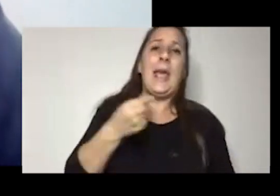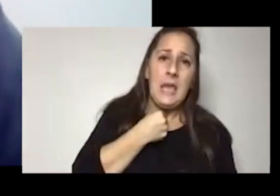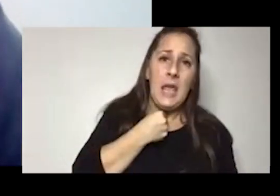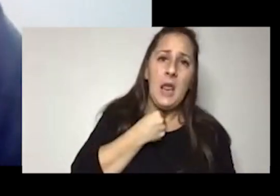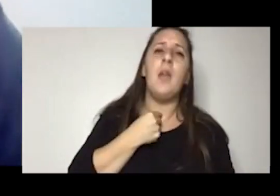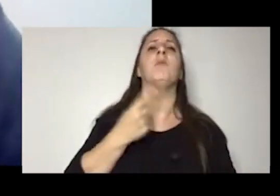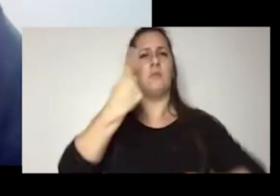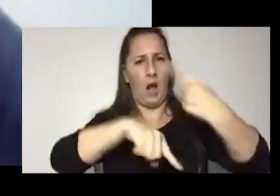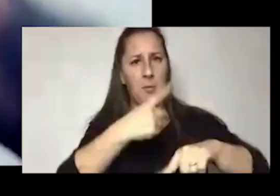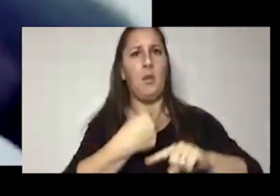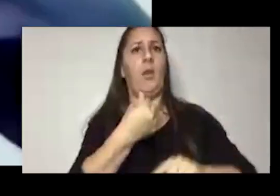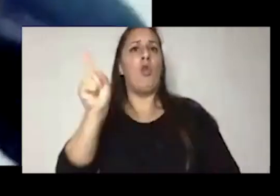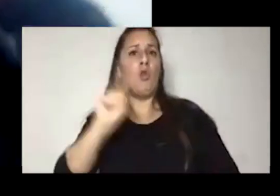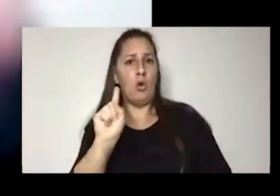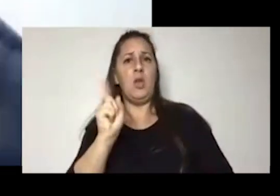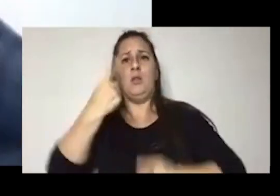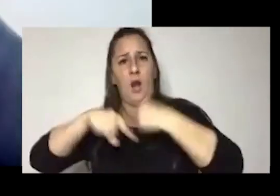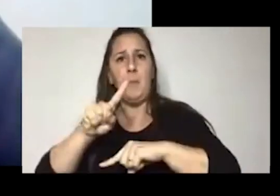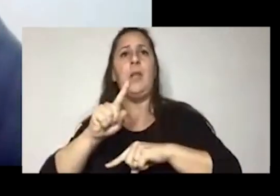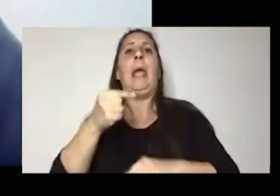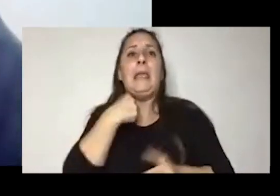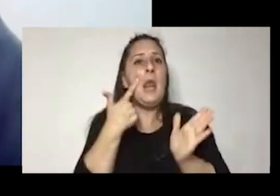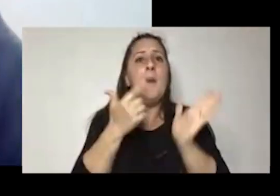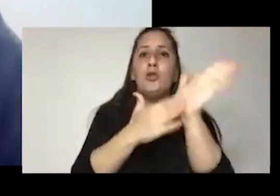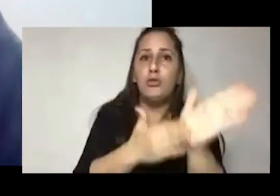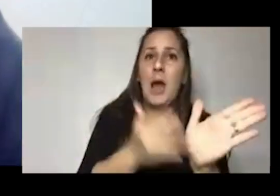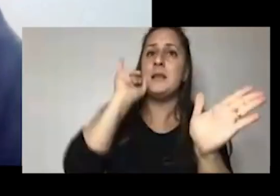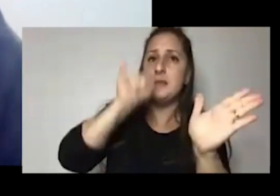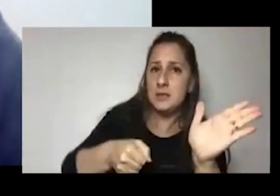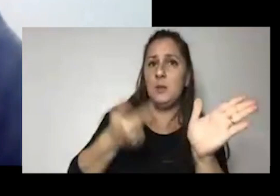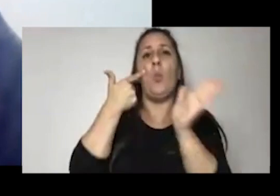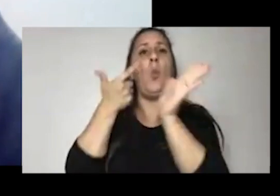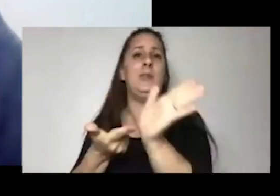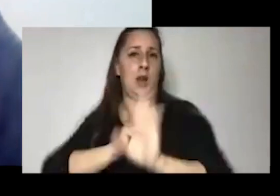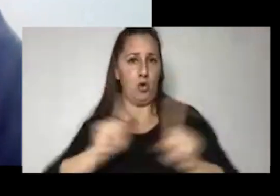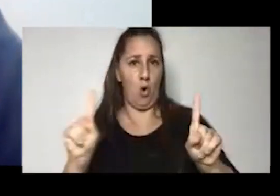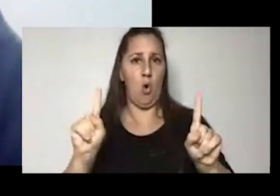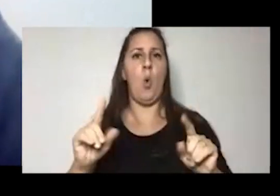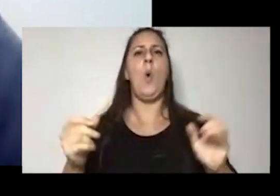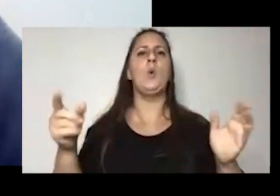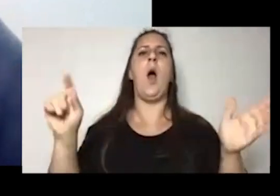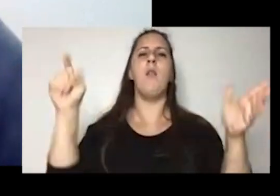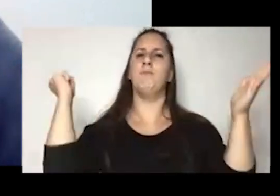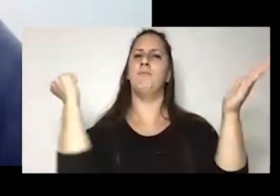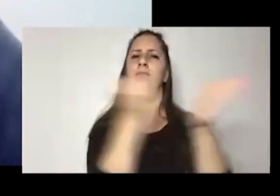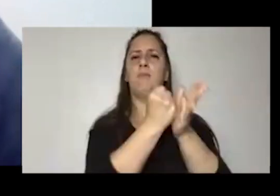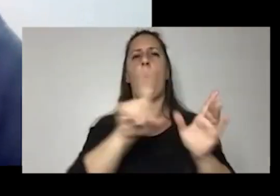momento que ella decide, ¿sí? No es una etiqueta que se le coloca a una persona y que dice tiene un certificado único de discapacidad. No. Y eso